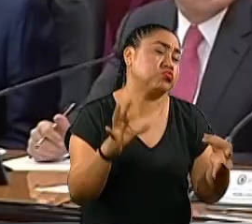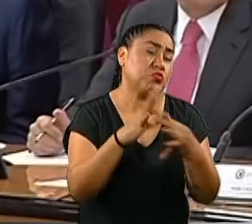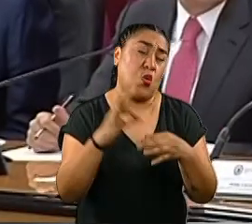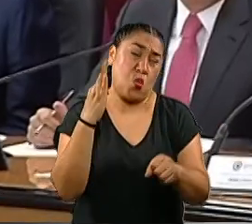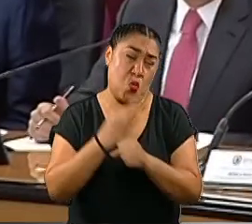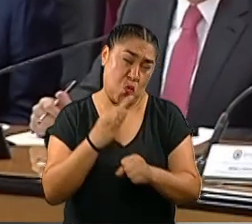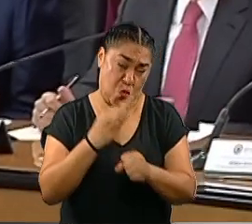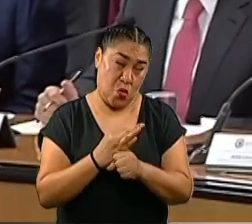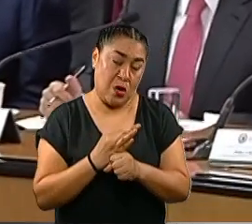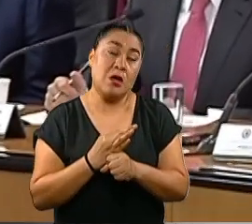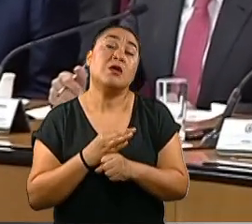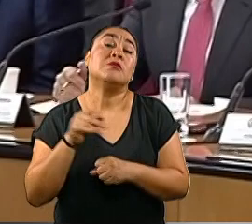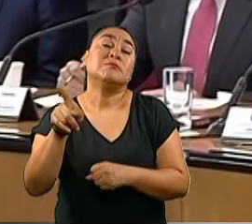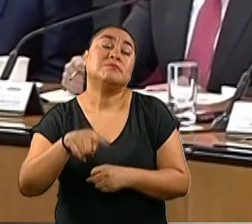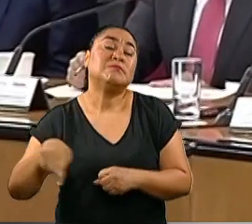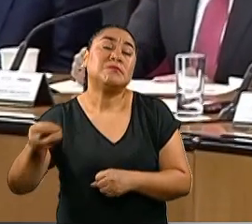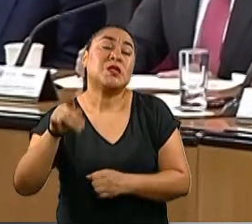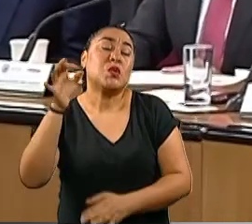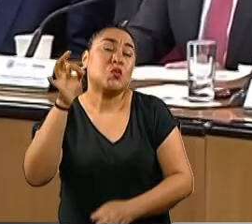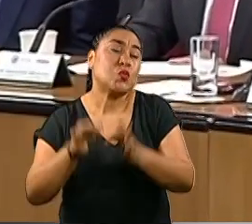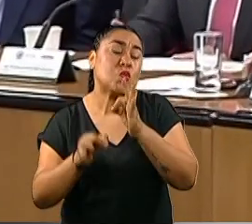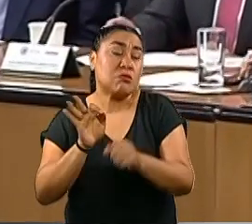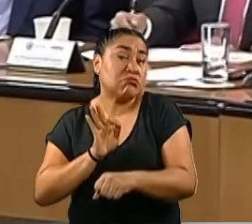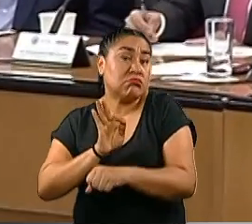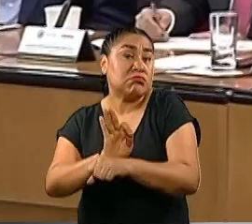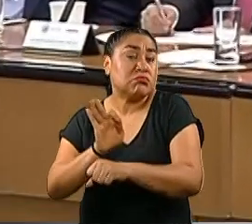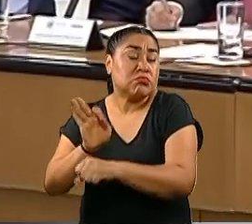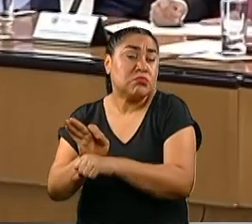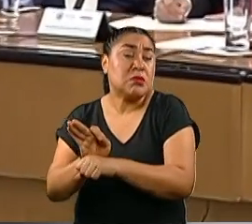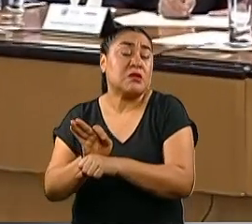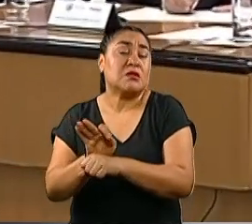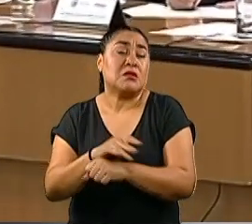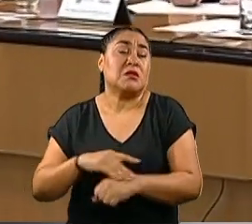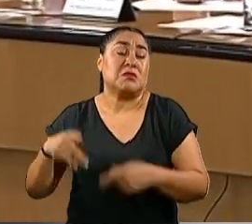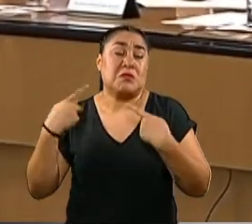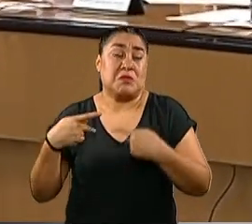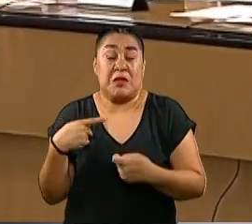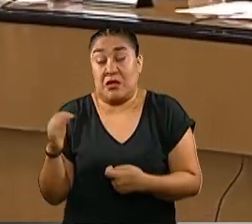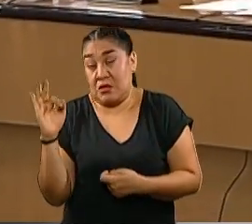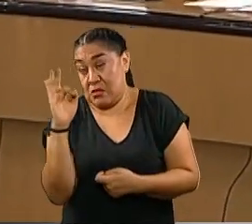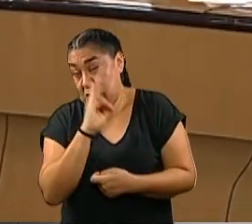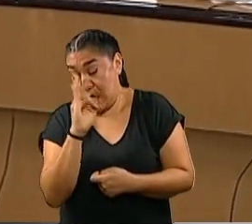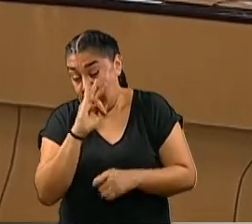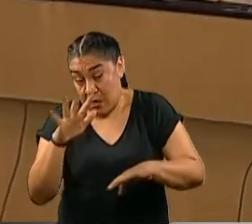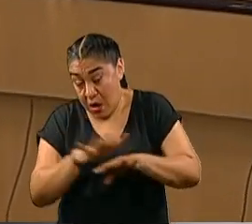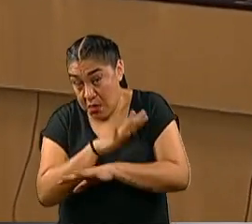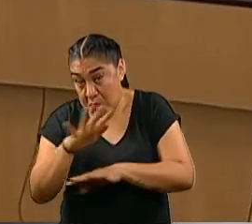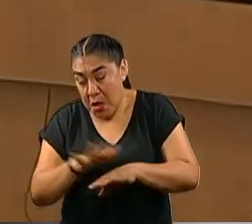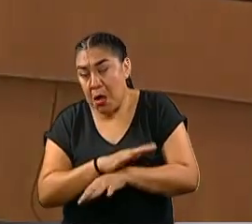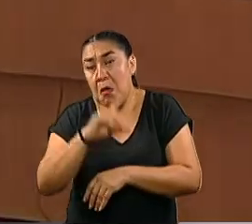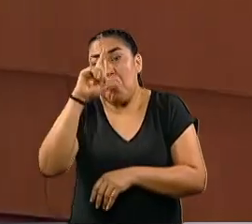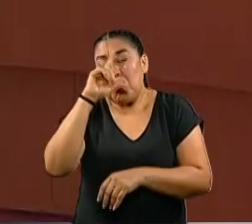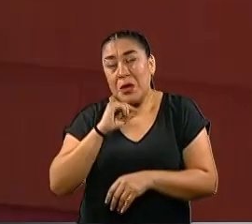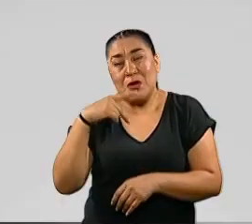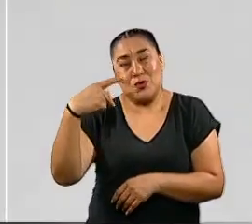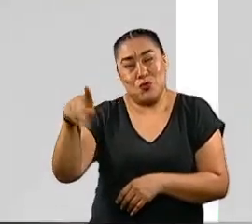modelo de elección protege a las minorías y de modificarse incluso se pondría en riesgo la independencia del Poder Judicial.